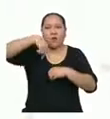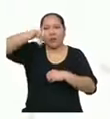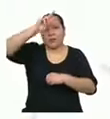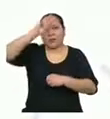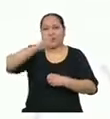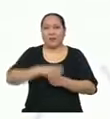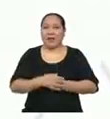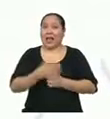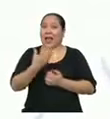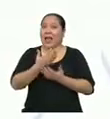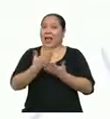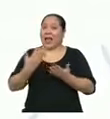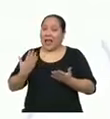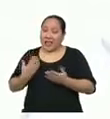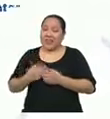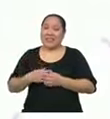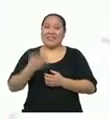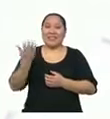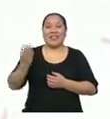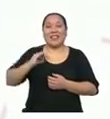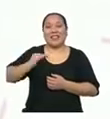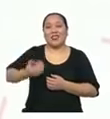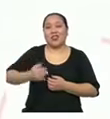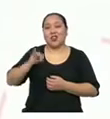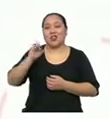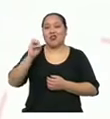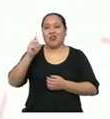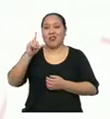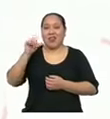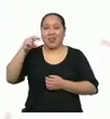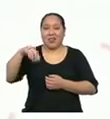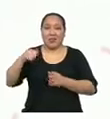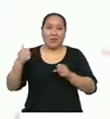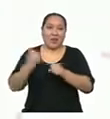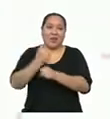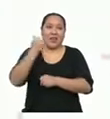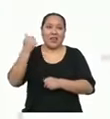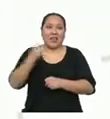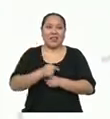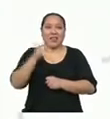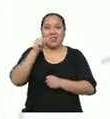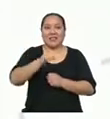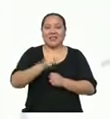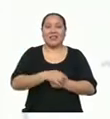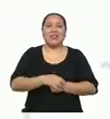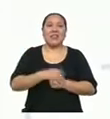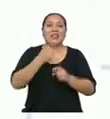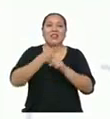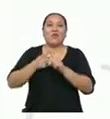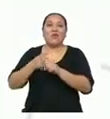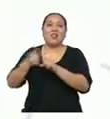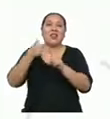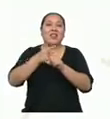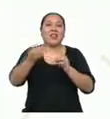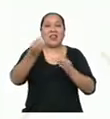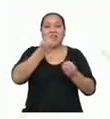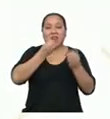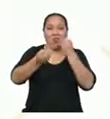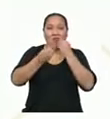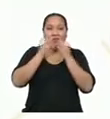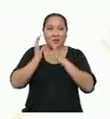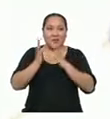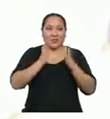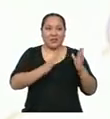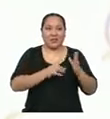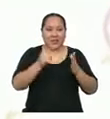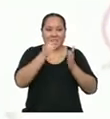Antes de que la señora Yolanda me gane, afirmaré que la moda es la variedad de ingredientes en la preparación. Porque es